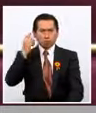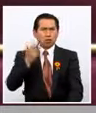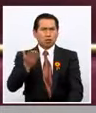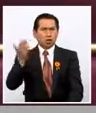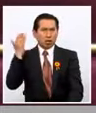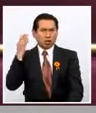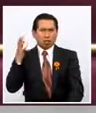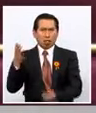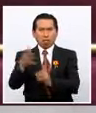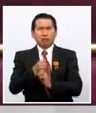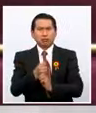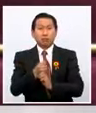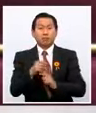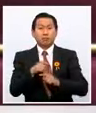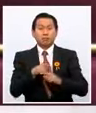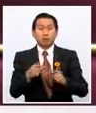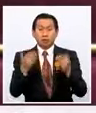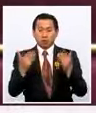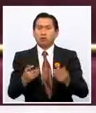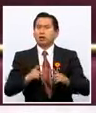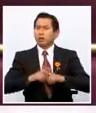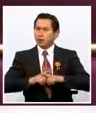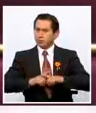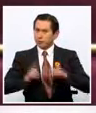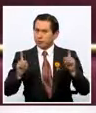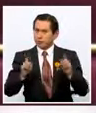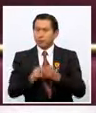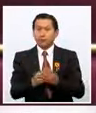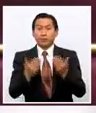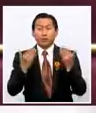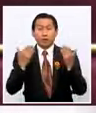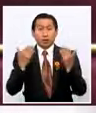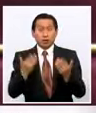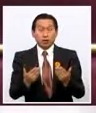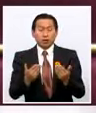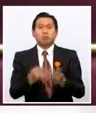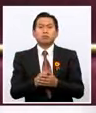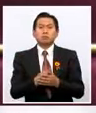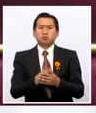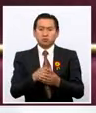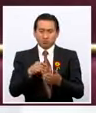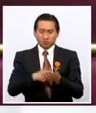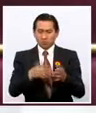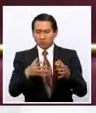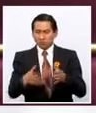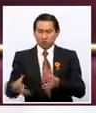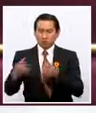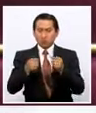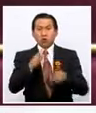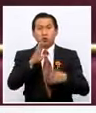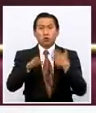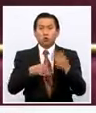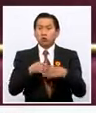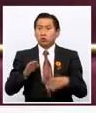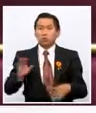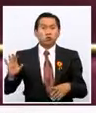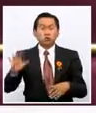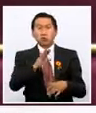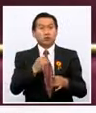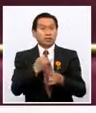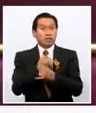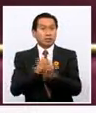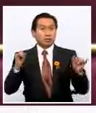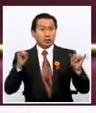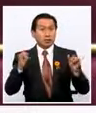pero ahora la cosa es distinta ahora todos estos poderes gozan de independencia y de